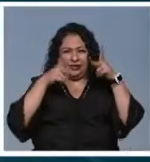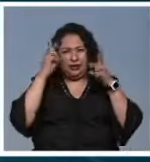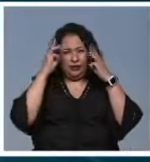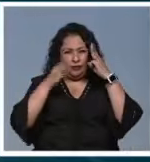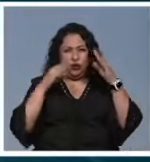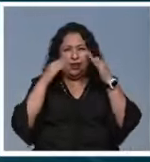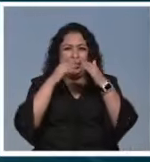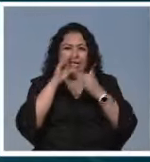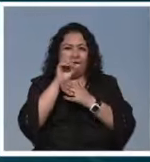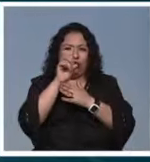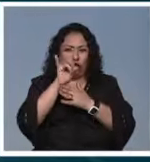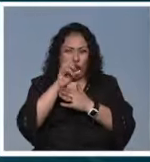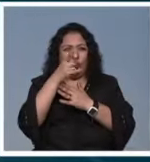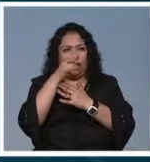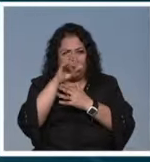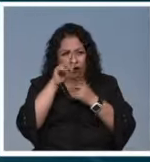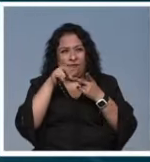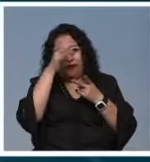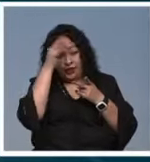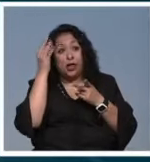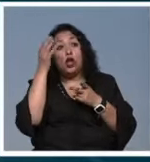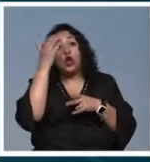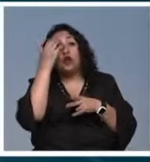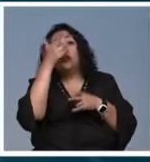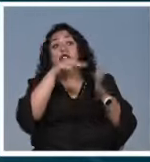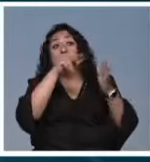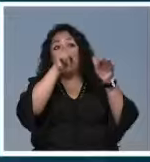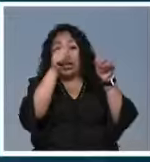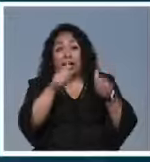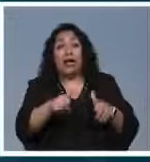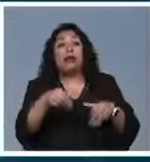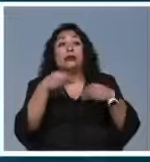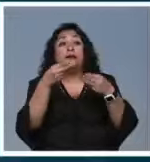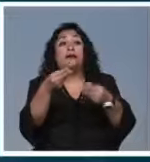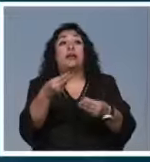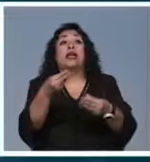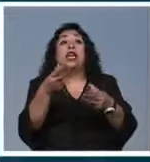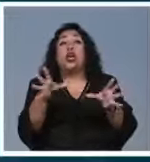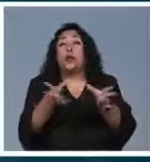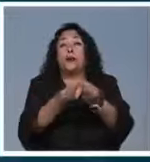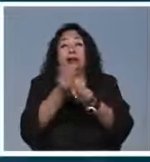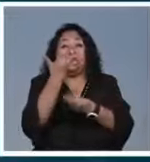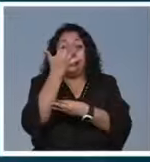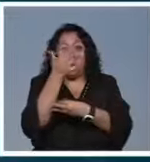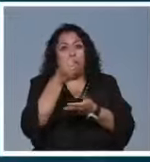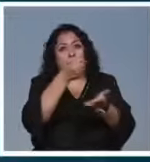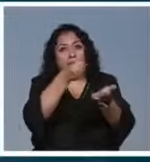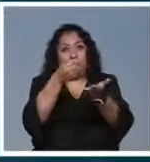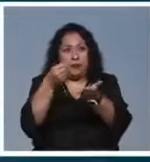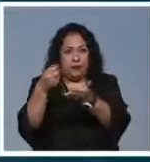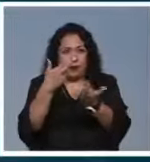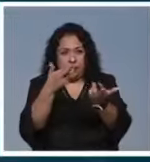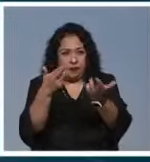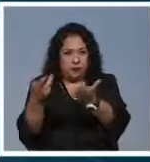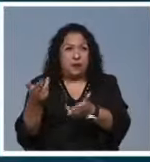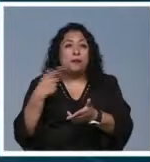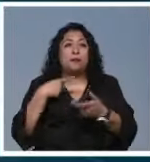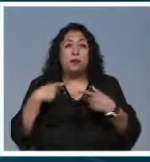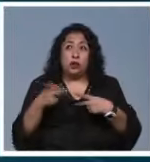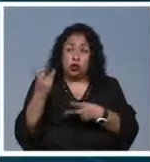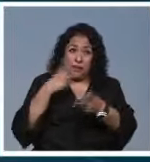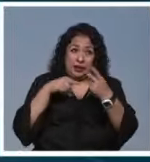Estudio Diego Rivera y Frida Kahlo pudieron conocer la obra de la pintora y recibir uno de los 50 árboles que se tenían. El público que se